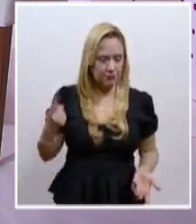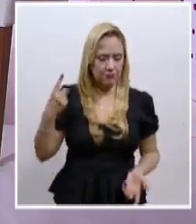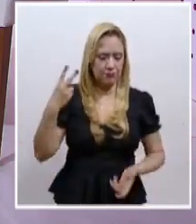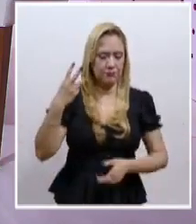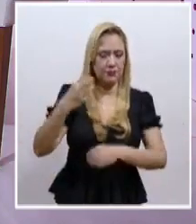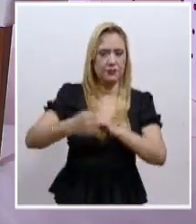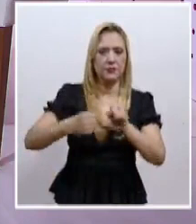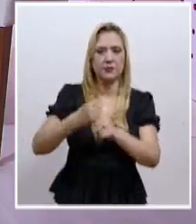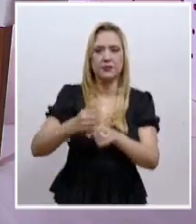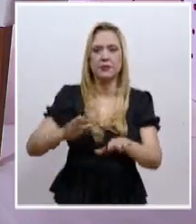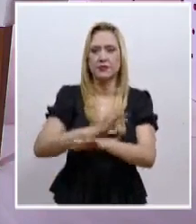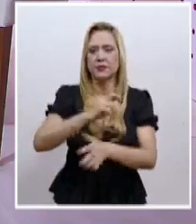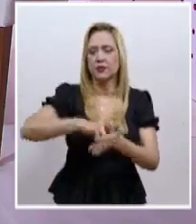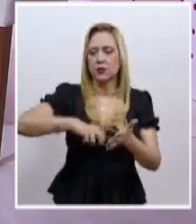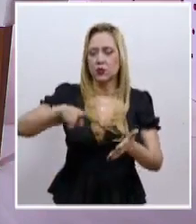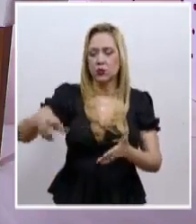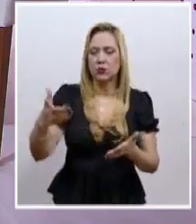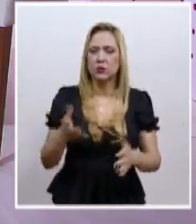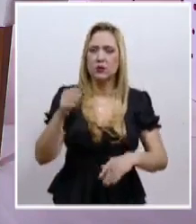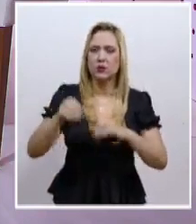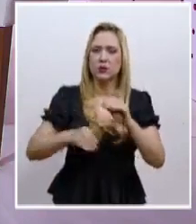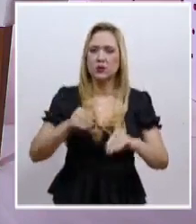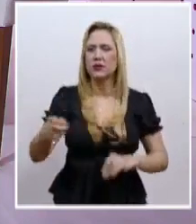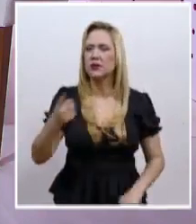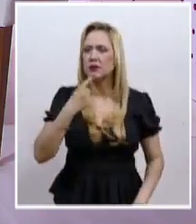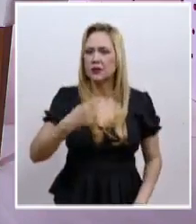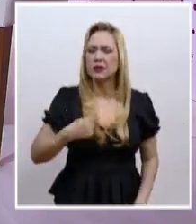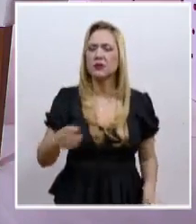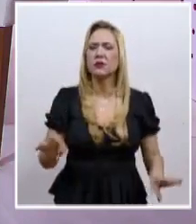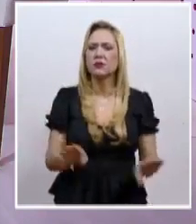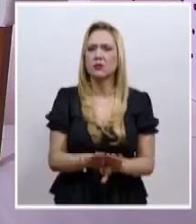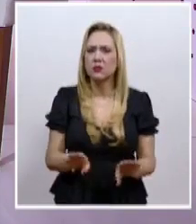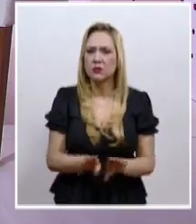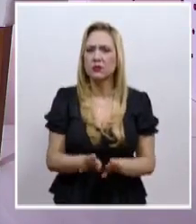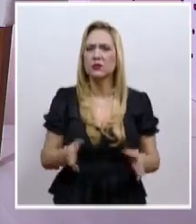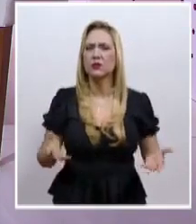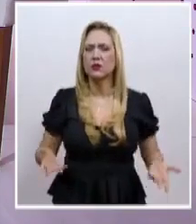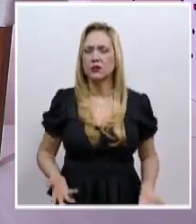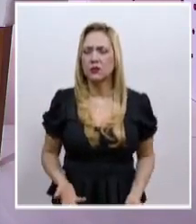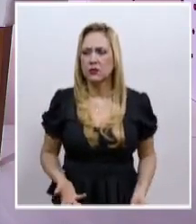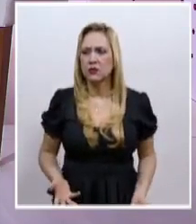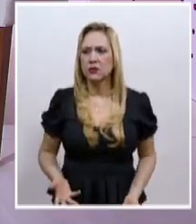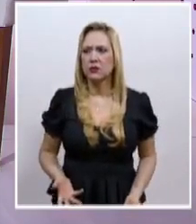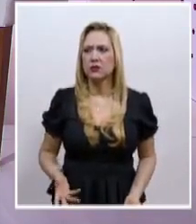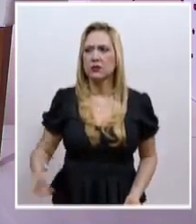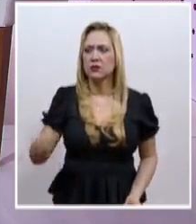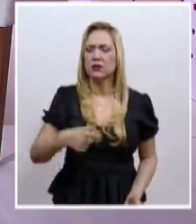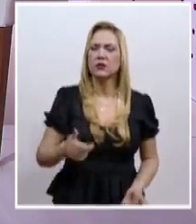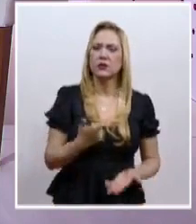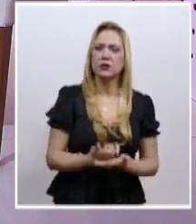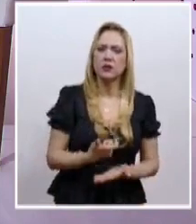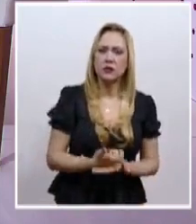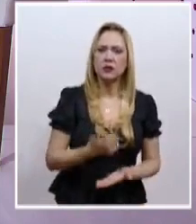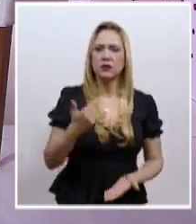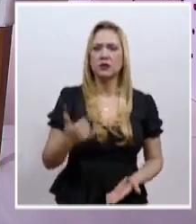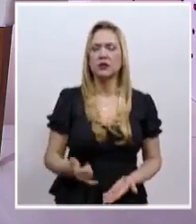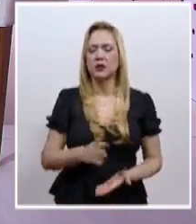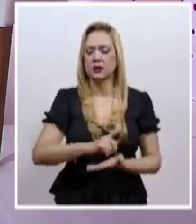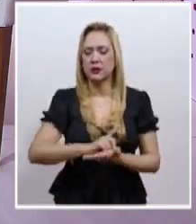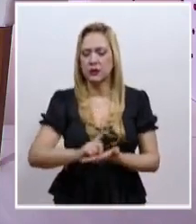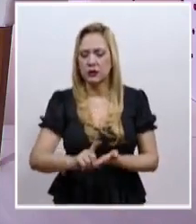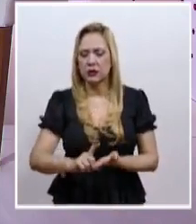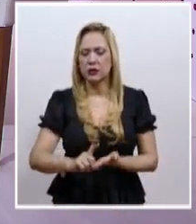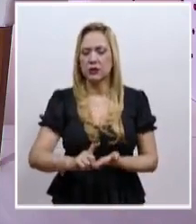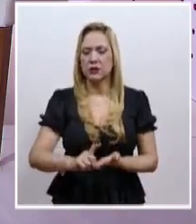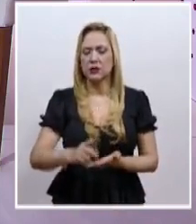reforma importantísima en la cual tú has trabajado. ¿Qué nos puedes decir sobre el impacto que tiene, digamos, tanto para el ámbito económico como para el ámbito de los